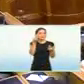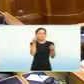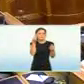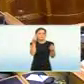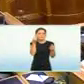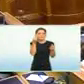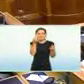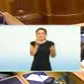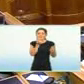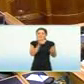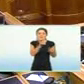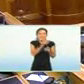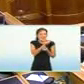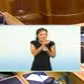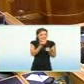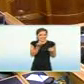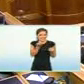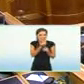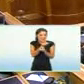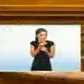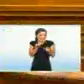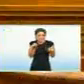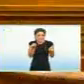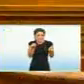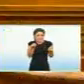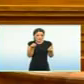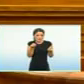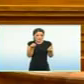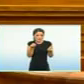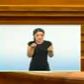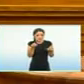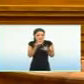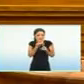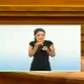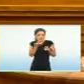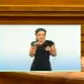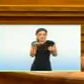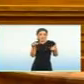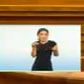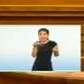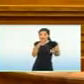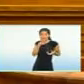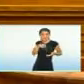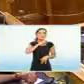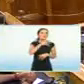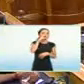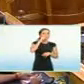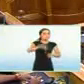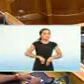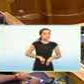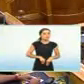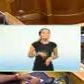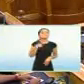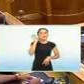interés del tesoro más 30 puntos básicos y ha insistido en que se trata tan solo de un mecanismo de apoyo del gobierno central para mejorar la